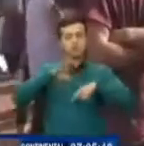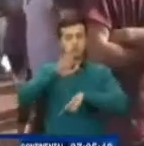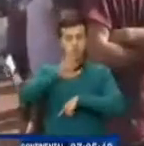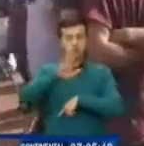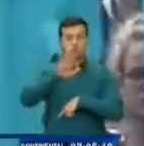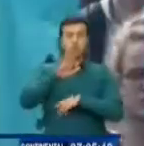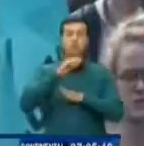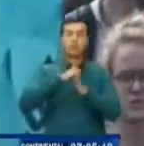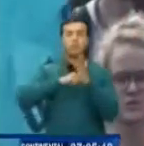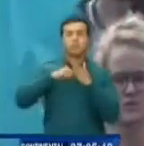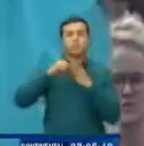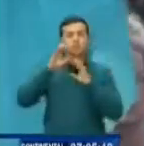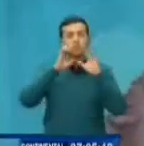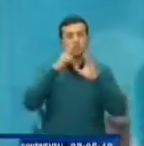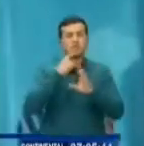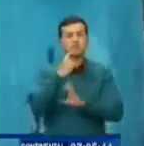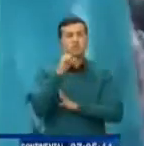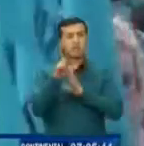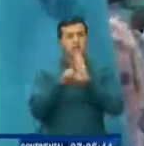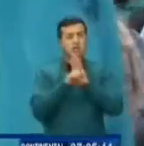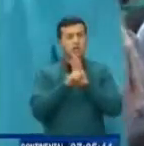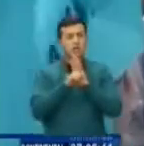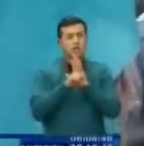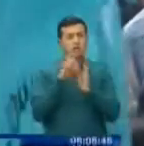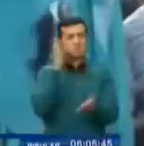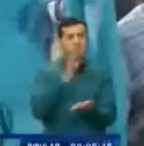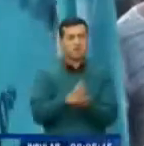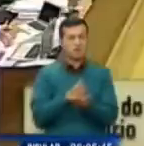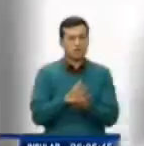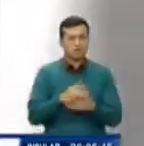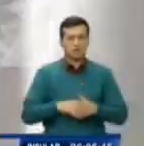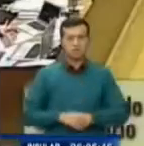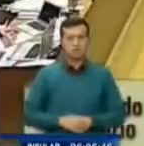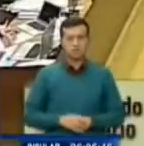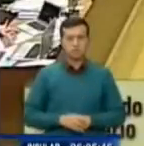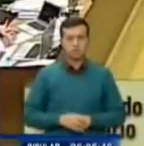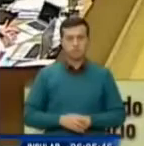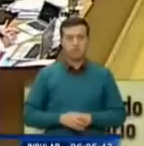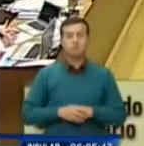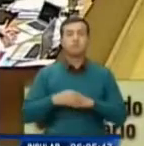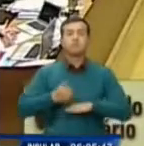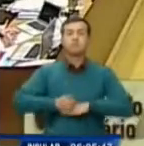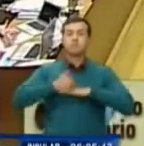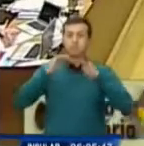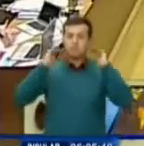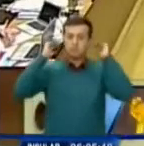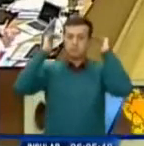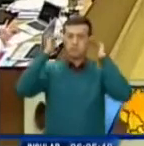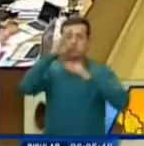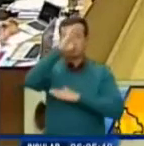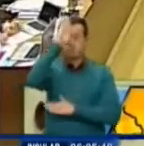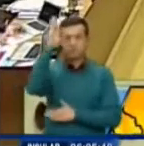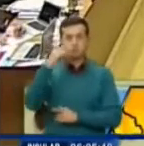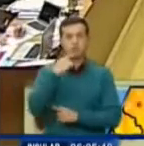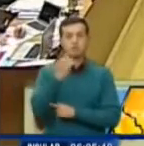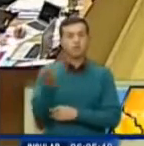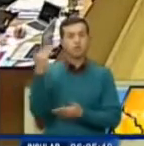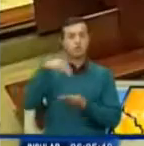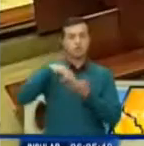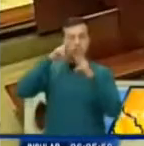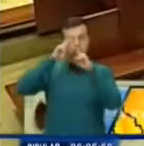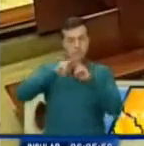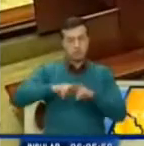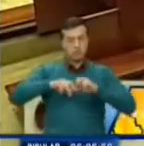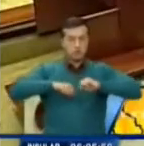de Comunicaciones que la ley no iba a subsistir. El Supremo Tribunal Federal de Brasil retomó el análisis